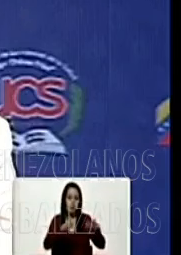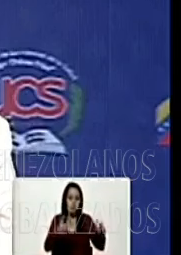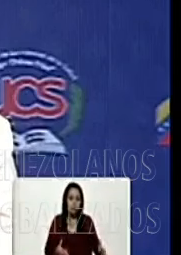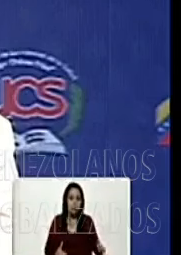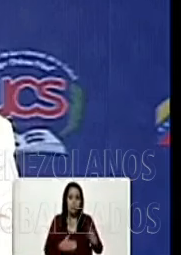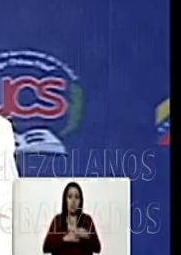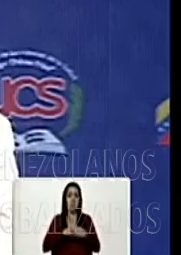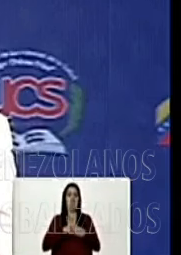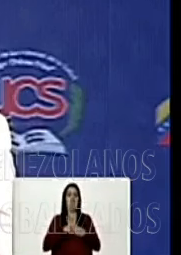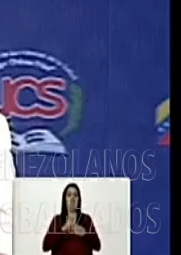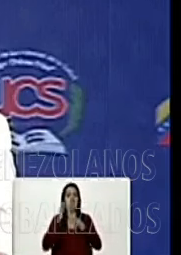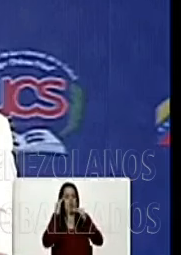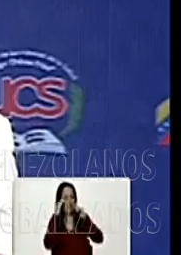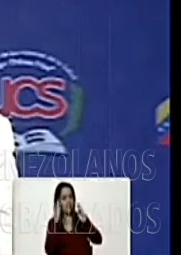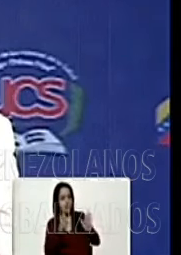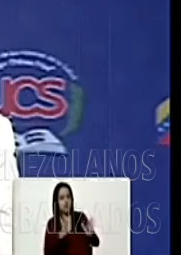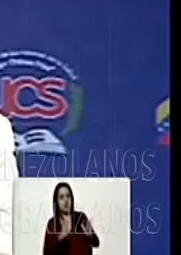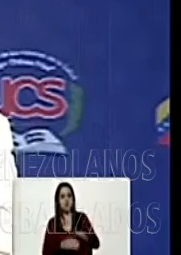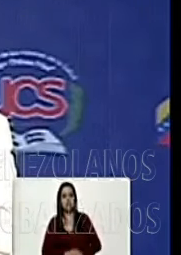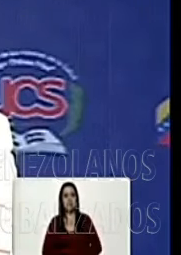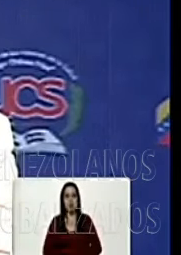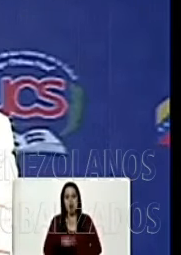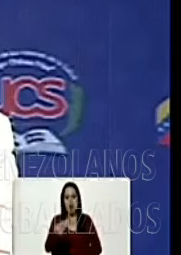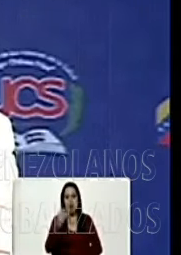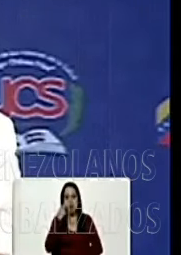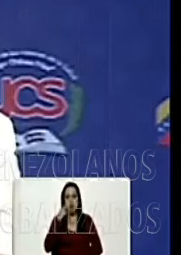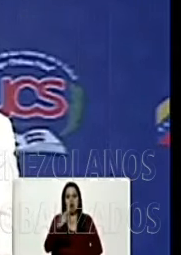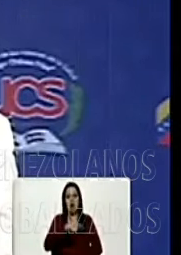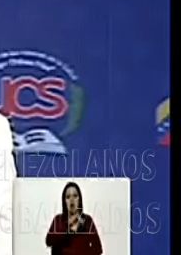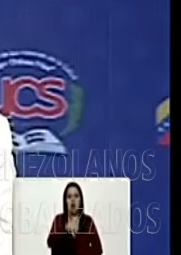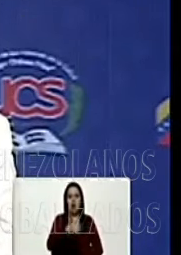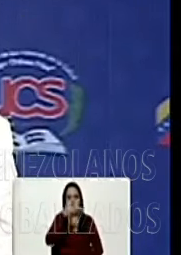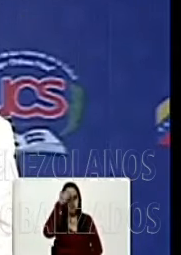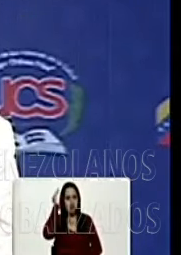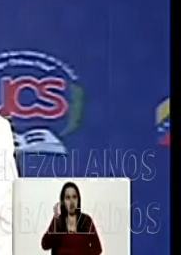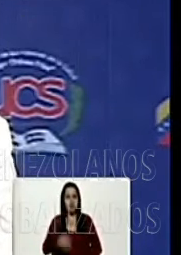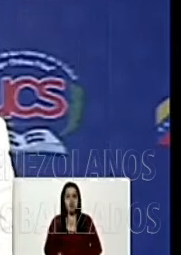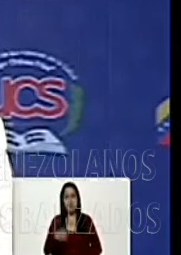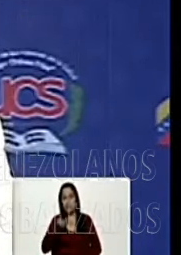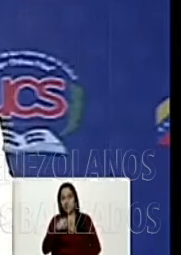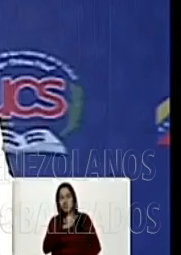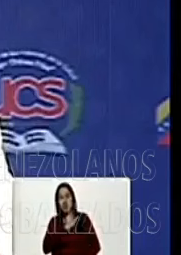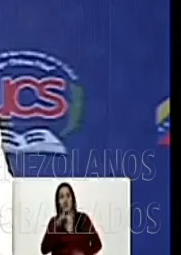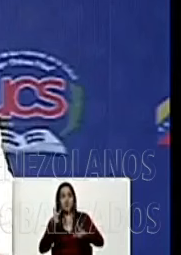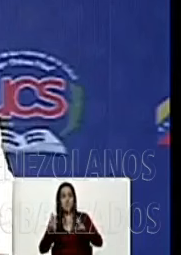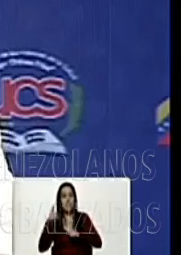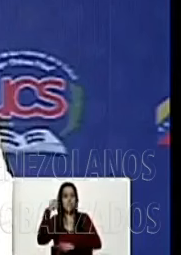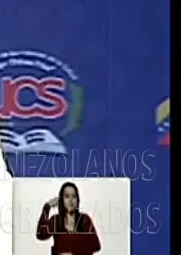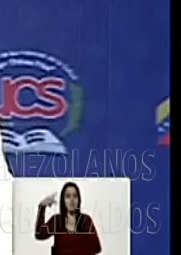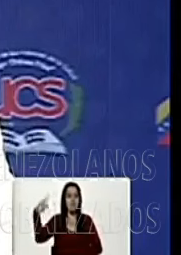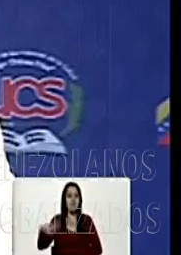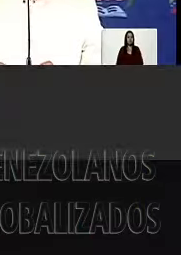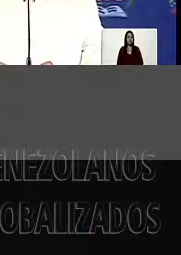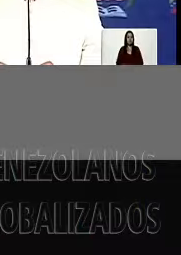y cómo le quedó el ojo a jorge rodríguez tengo nueva psiquiatra jorge retírate